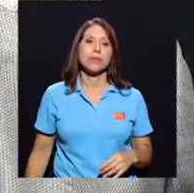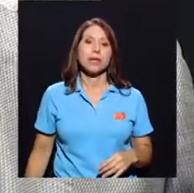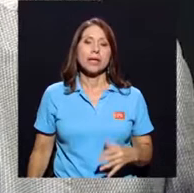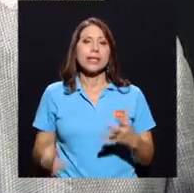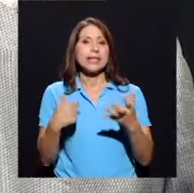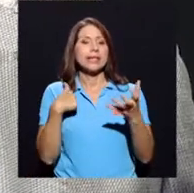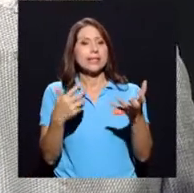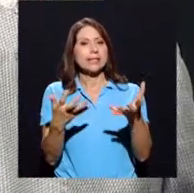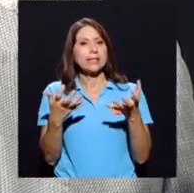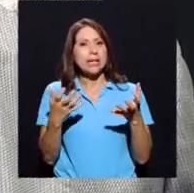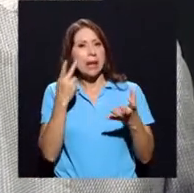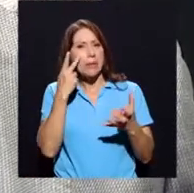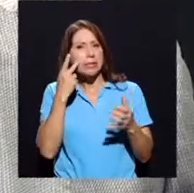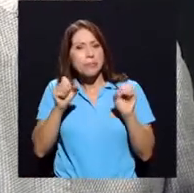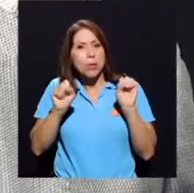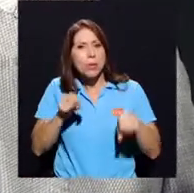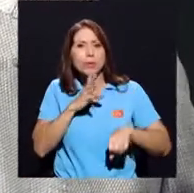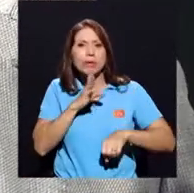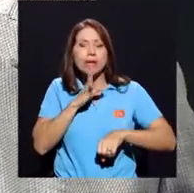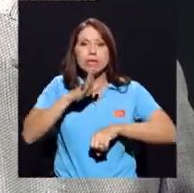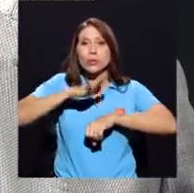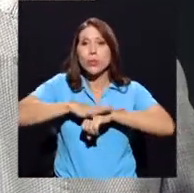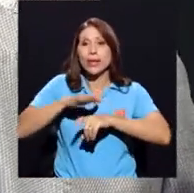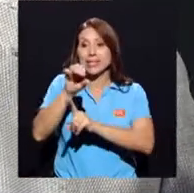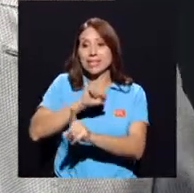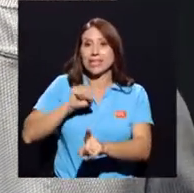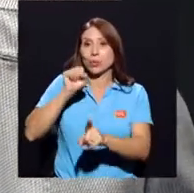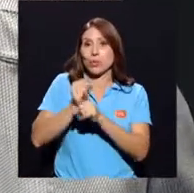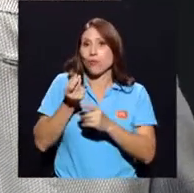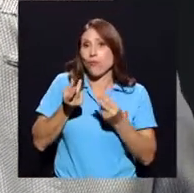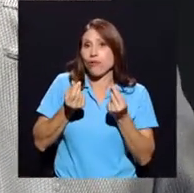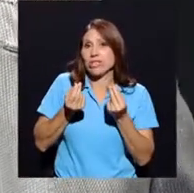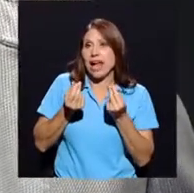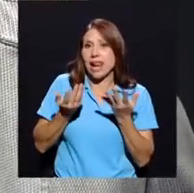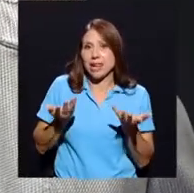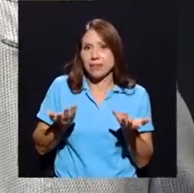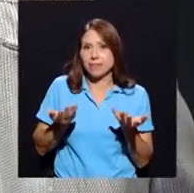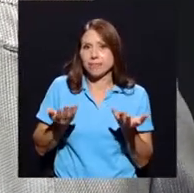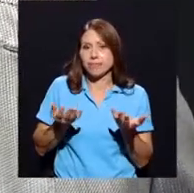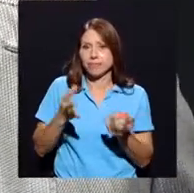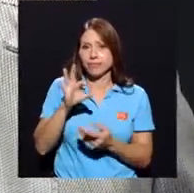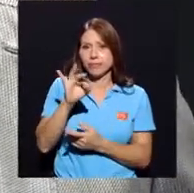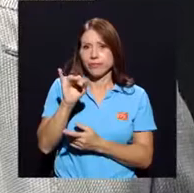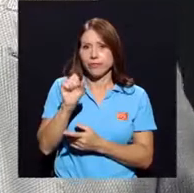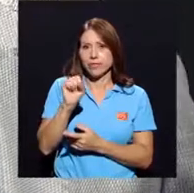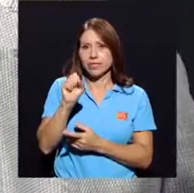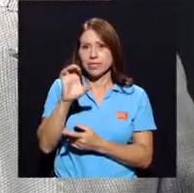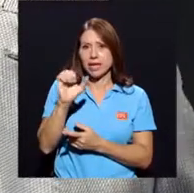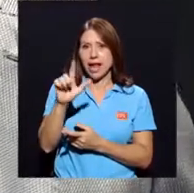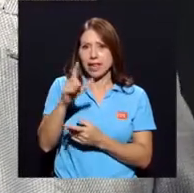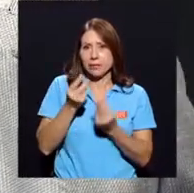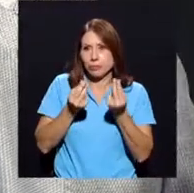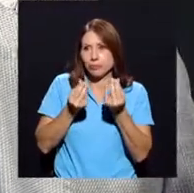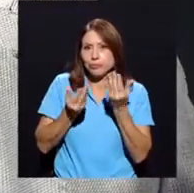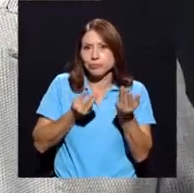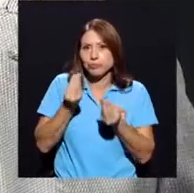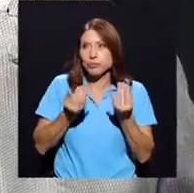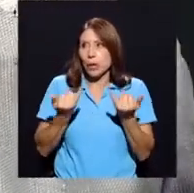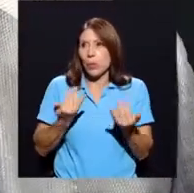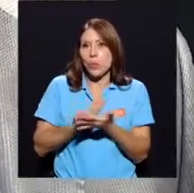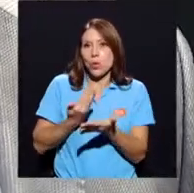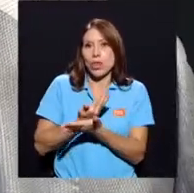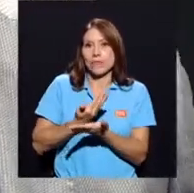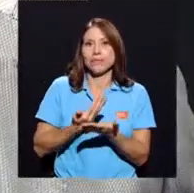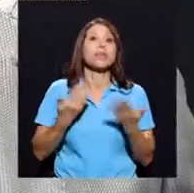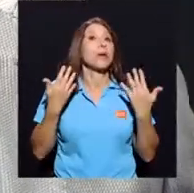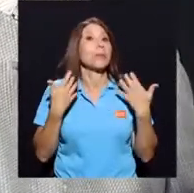quisiera ver si podemos hablar un poco acerca de la situación fiscal que está esté muy de moda resulta que después de